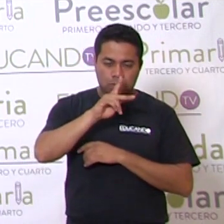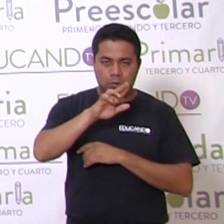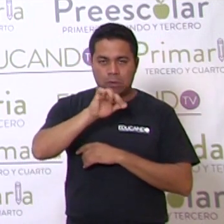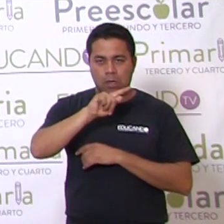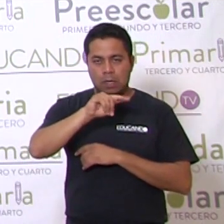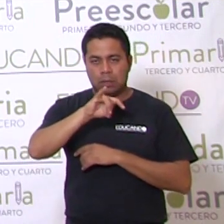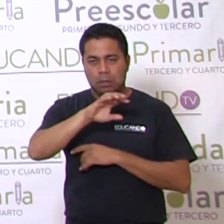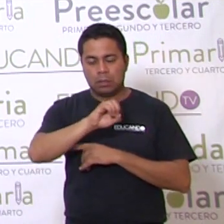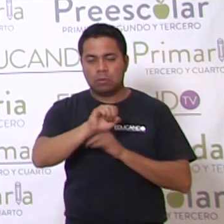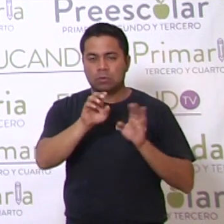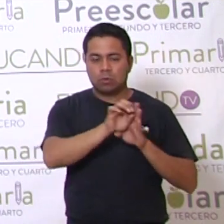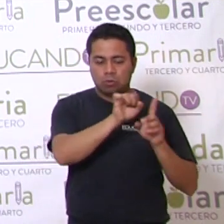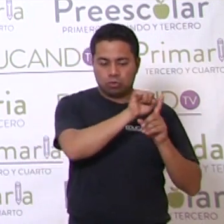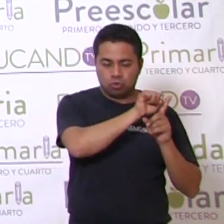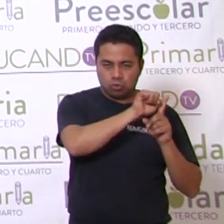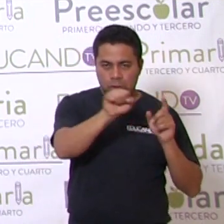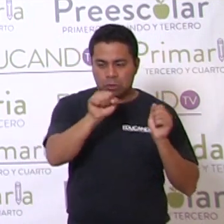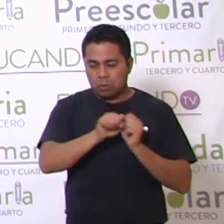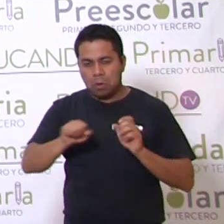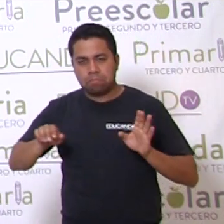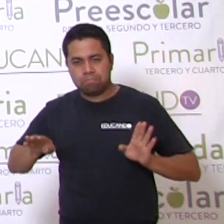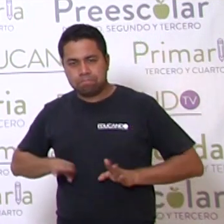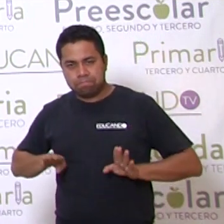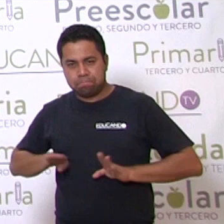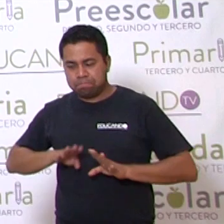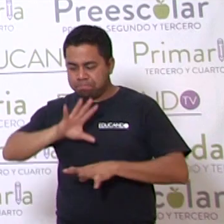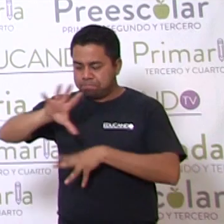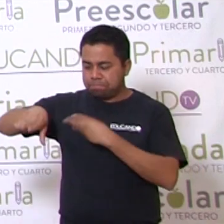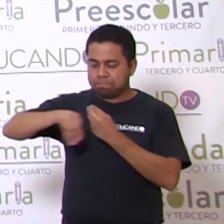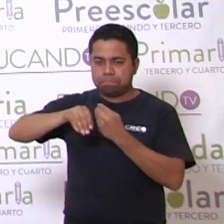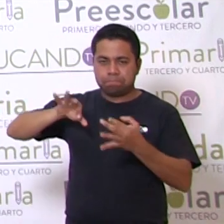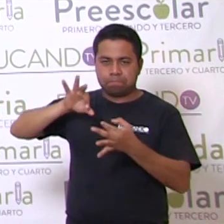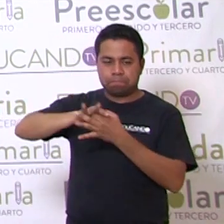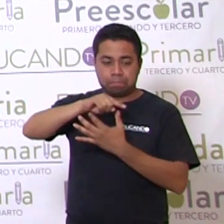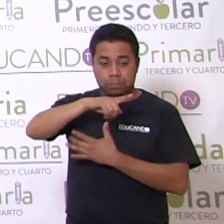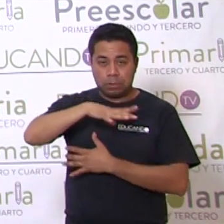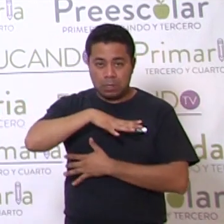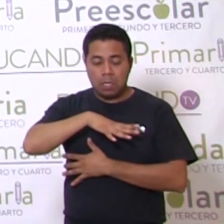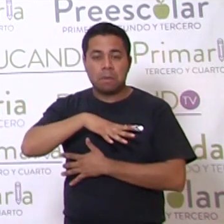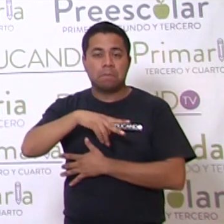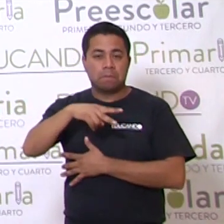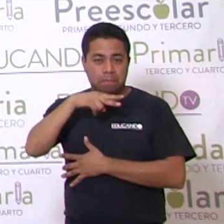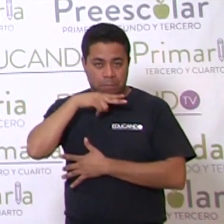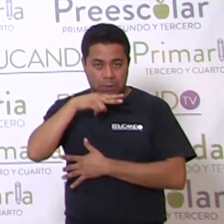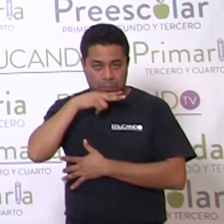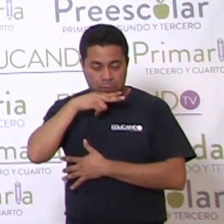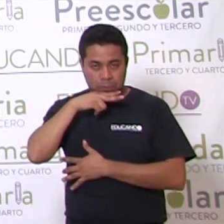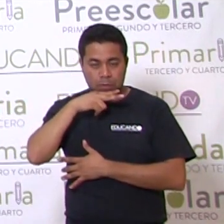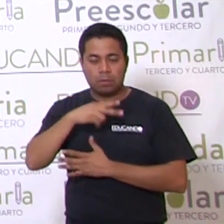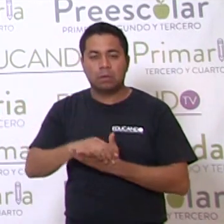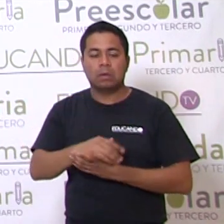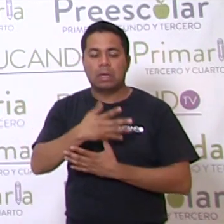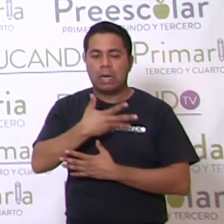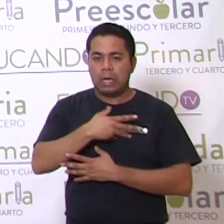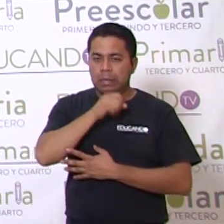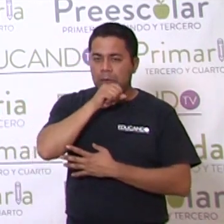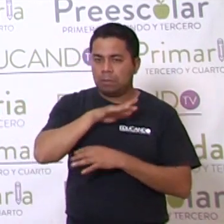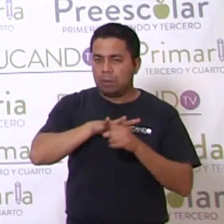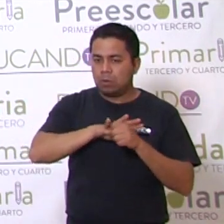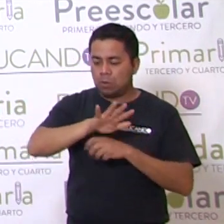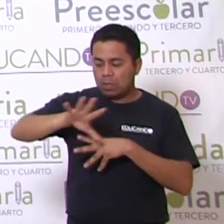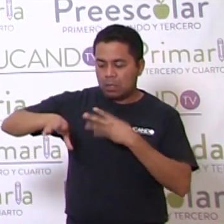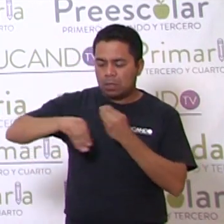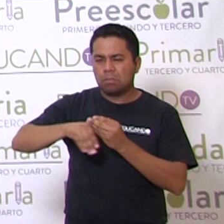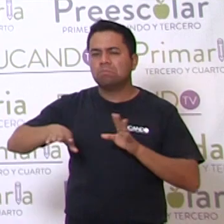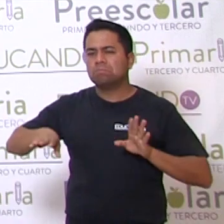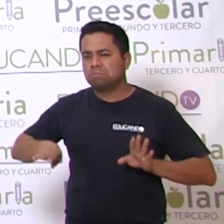de una oración con un atributo. Tenemos aquí el verbo, bien, y tenemos aquí nuestro